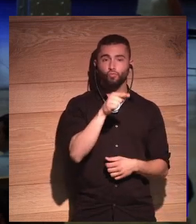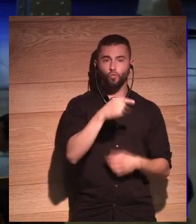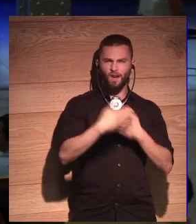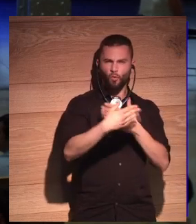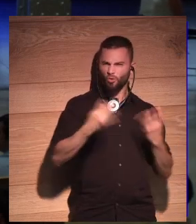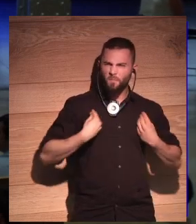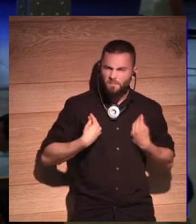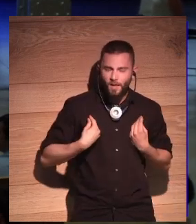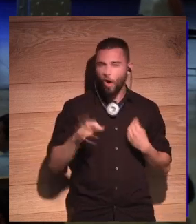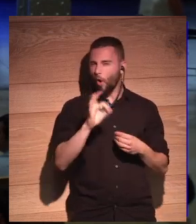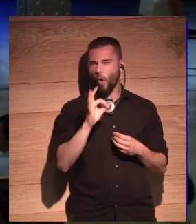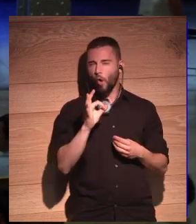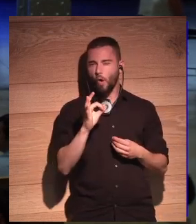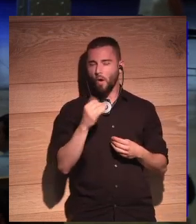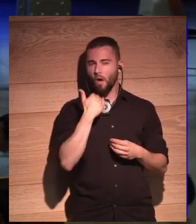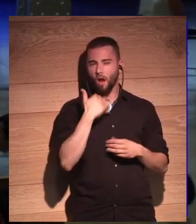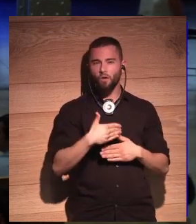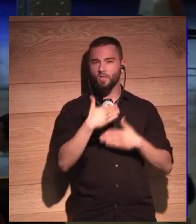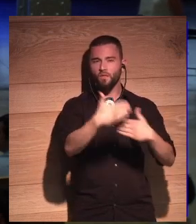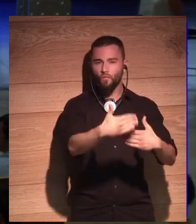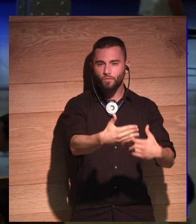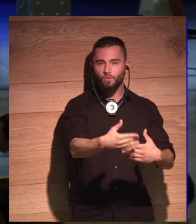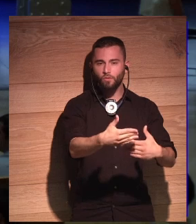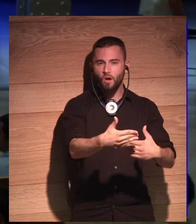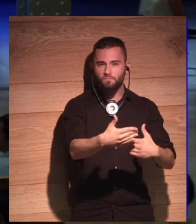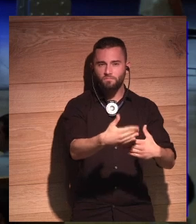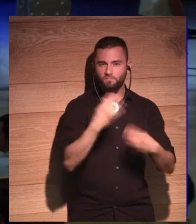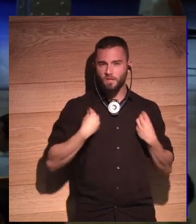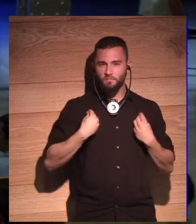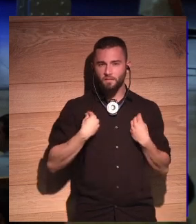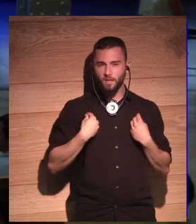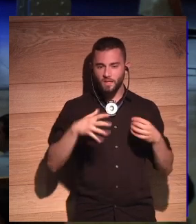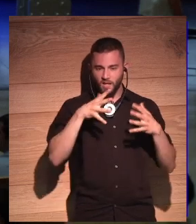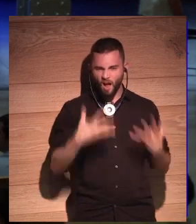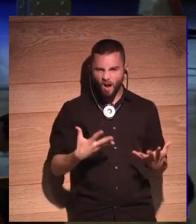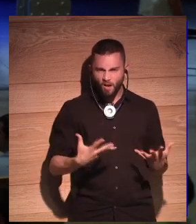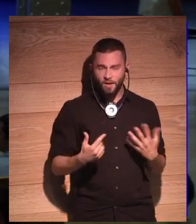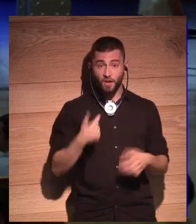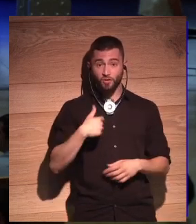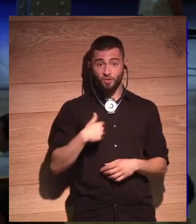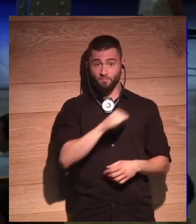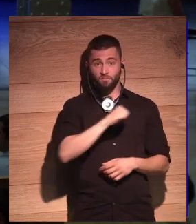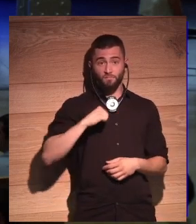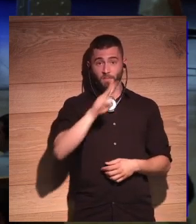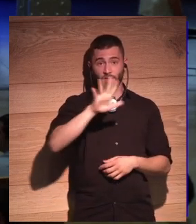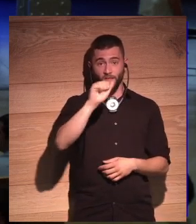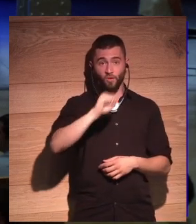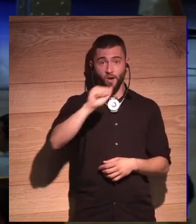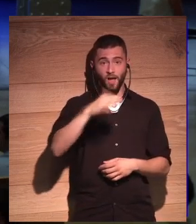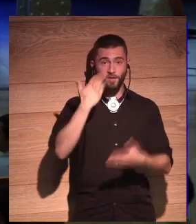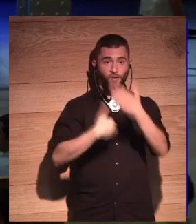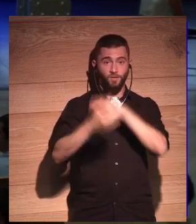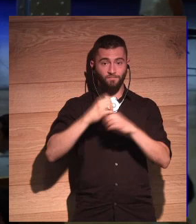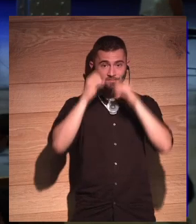futuro, ¿no? O que estabas en el futuro y en el presente y esto, ¿no? Yo personalmente hace 25 años que conocí la realidad